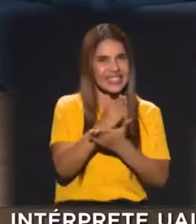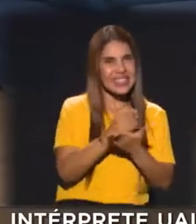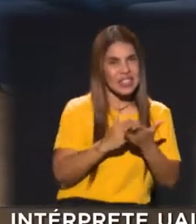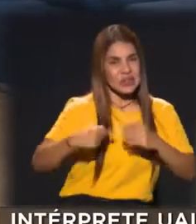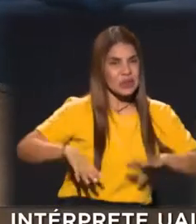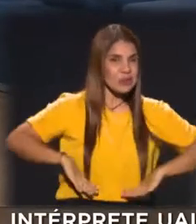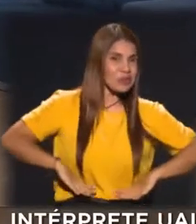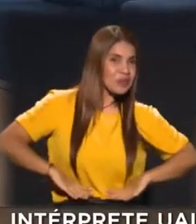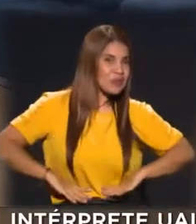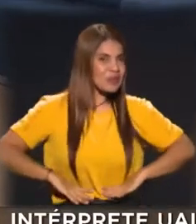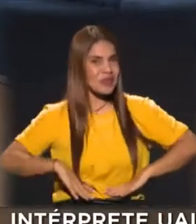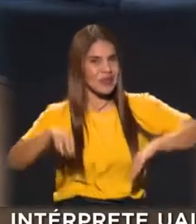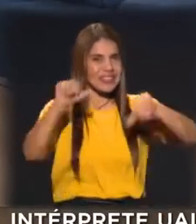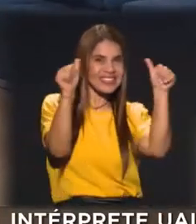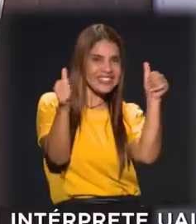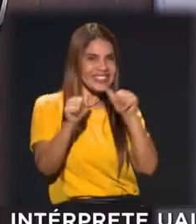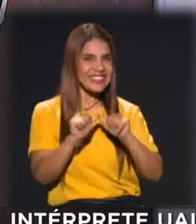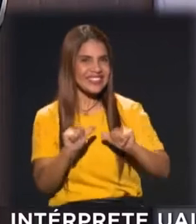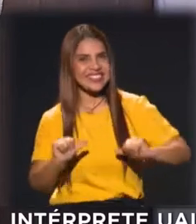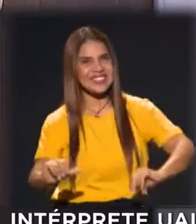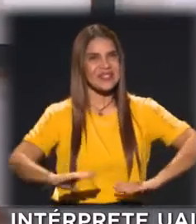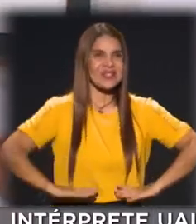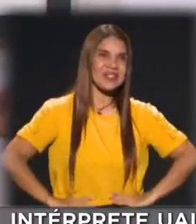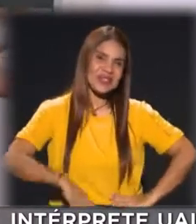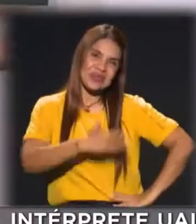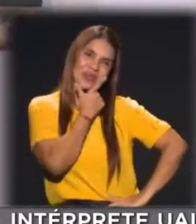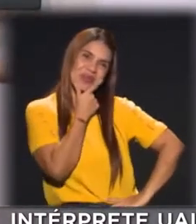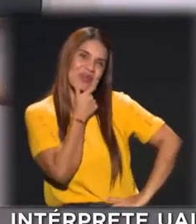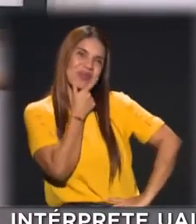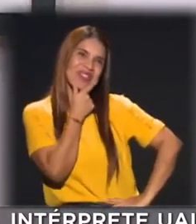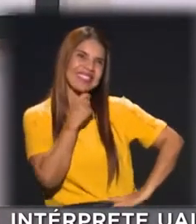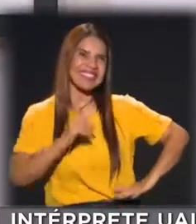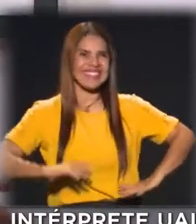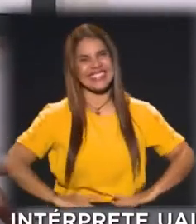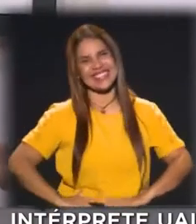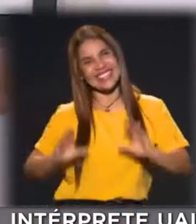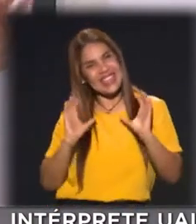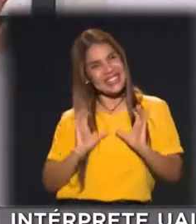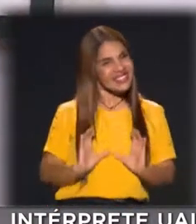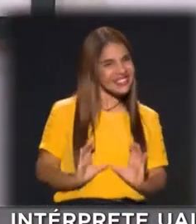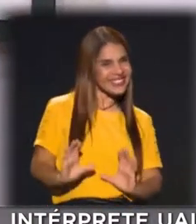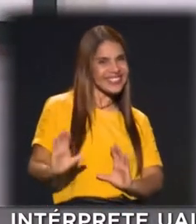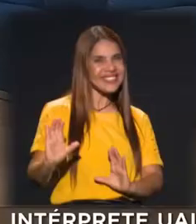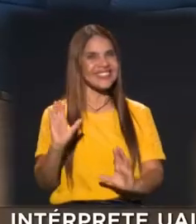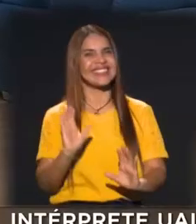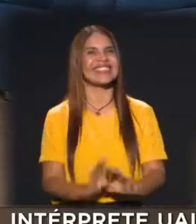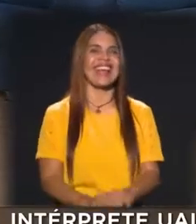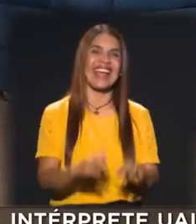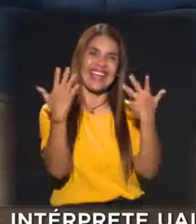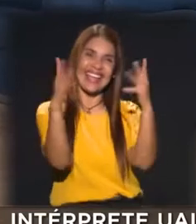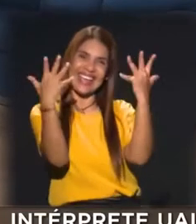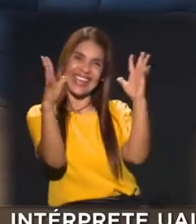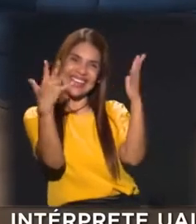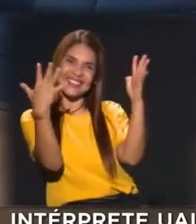que me meneo con ese cuerpo tan divino. Soy la que me meneo con este cuerpo tan divino. Pero